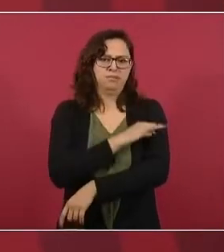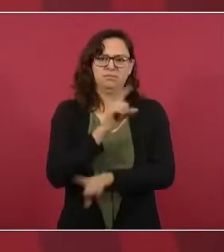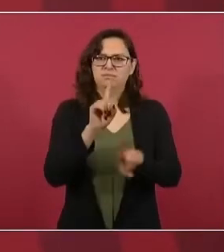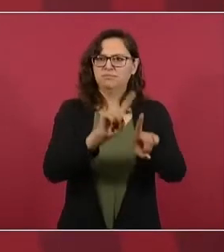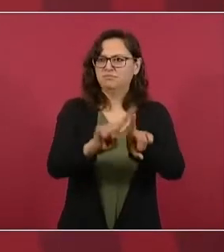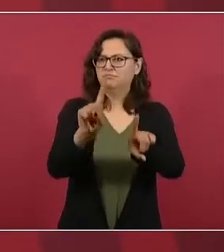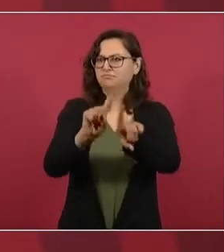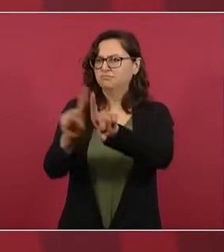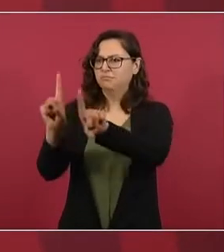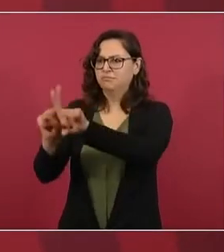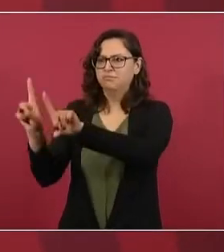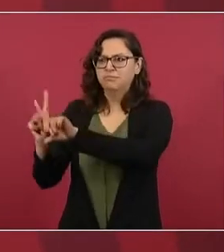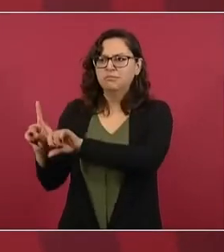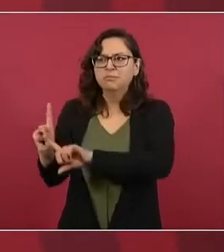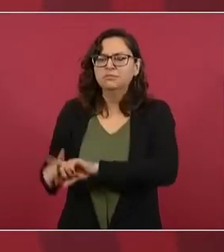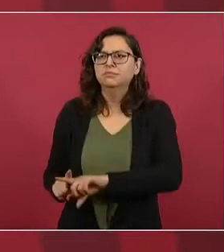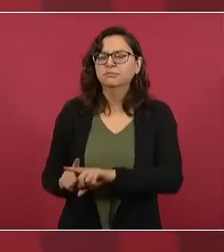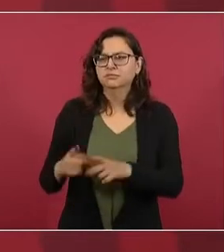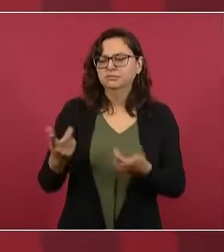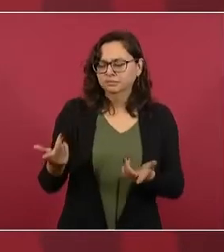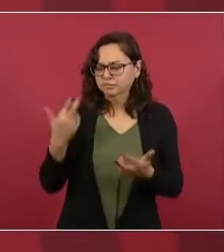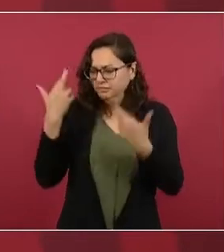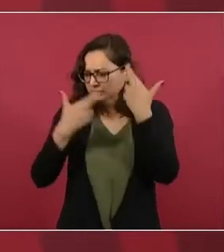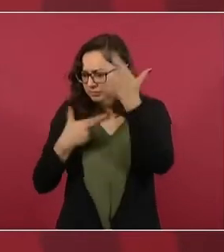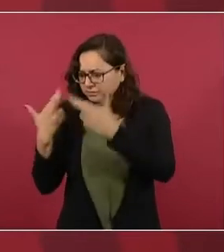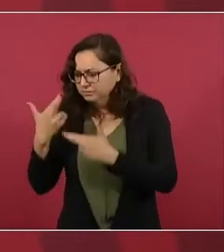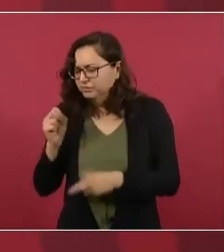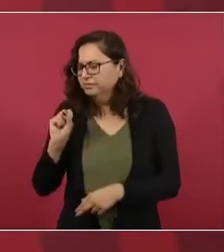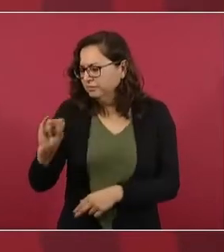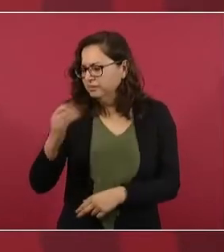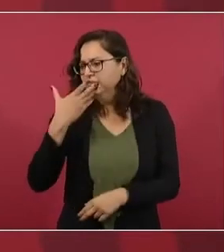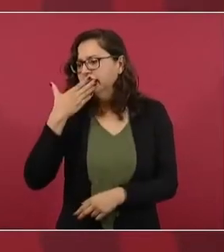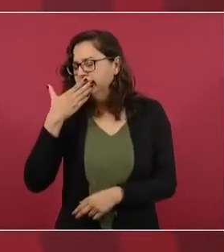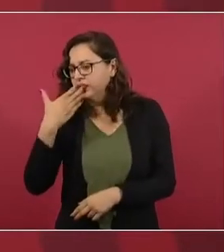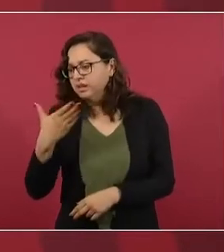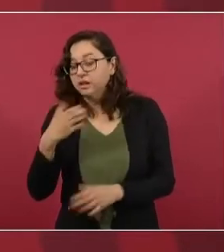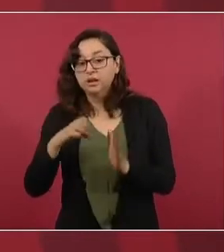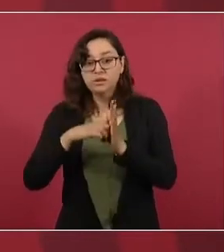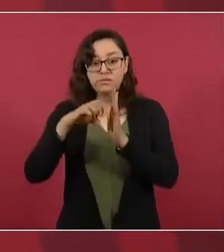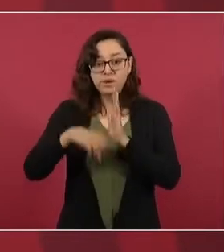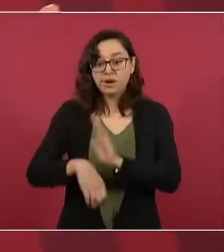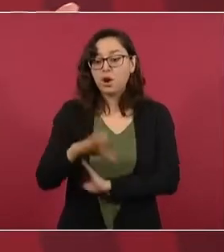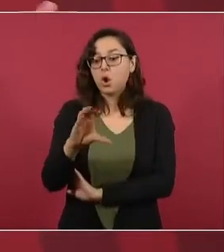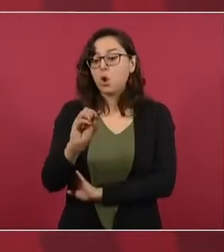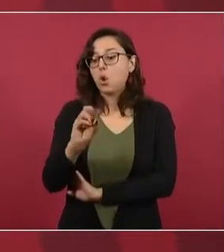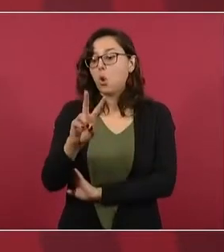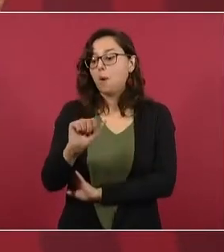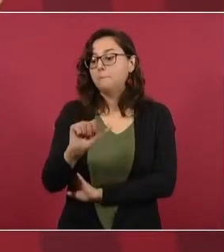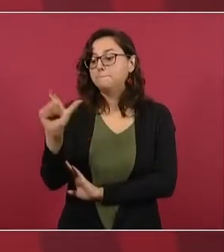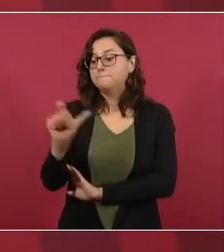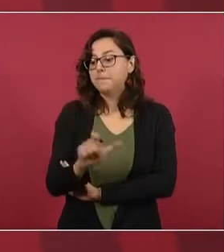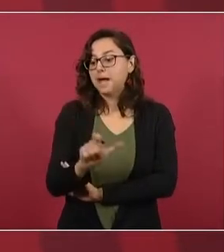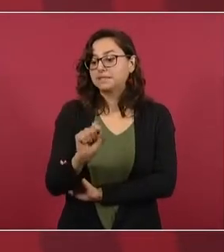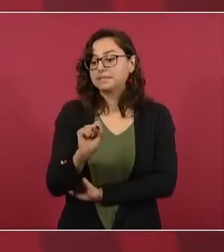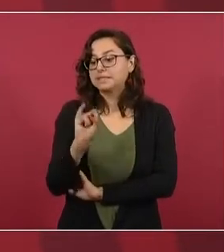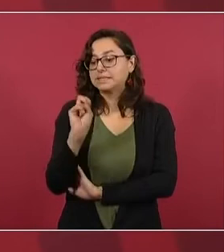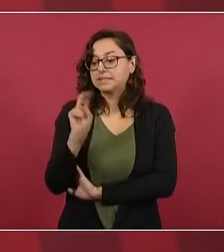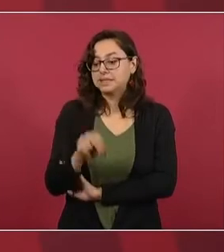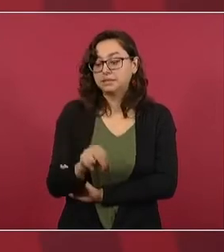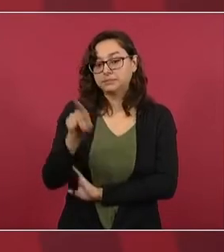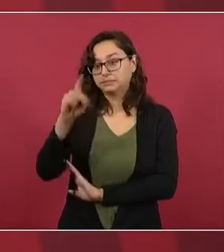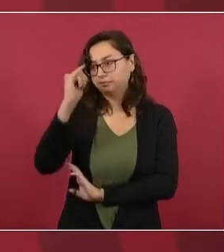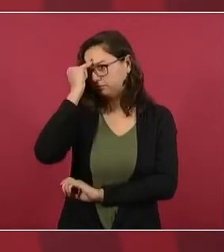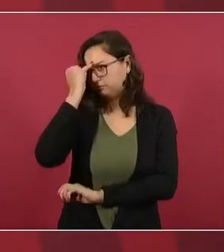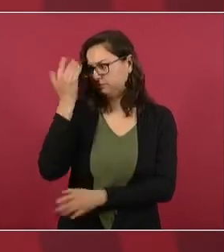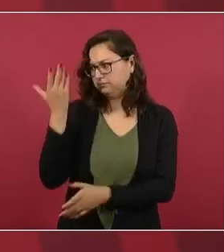usamos en México, no hemos tenido interés de usar. Por ejemplo, la vacuna Covaxin de la India se autorizó hace muchos meses